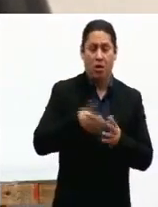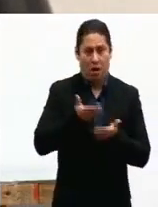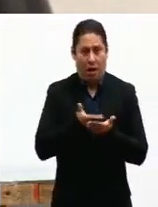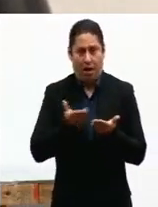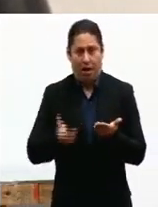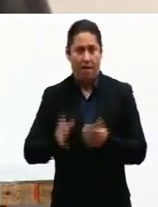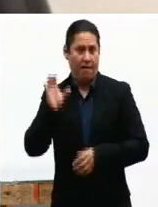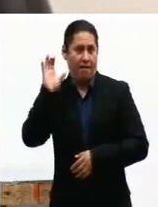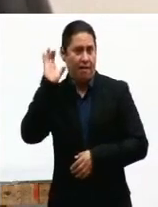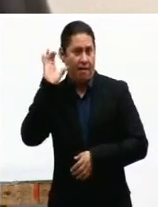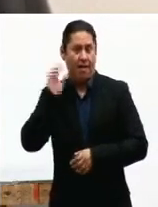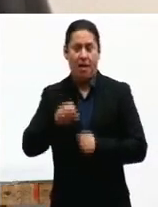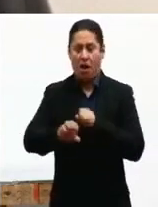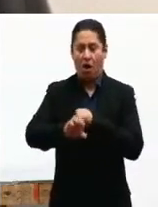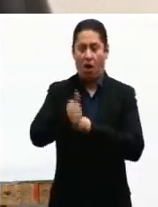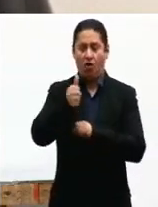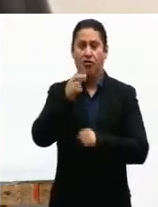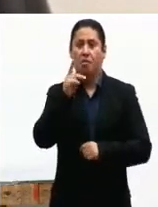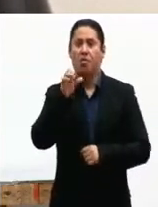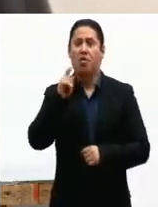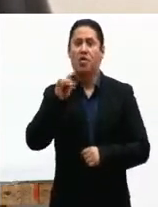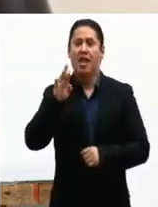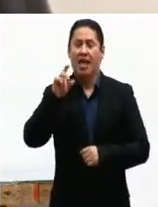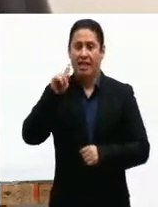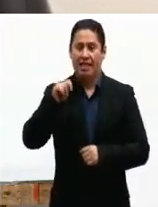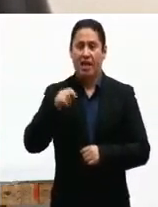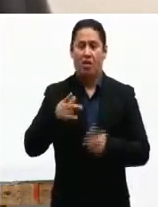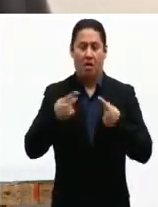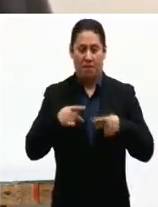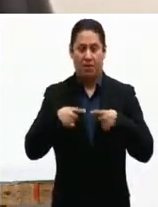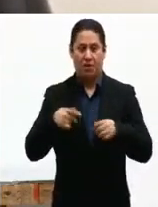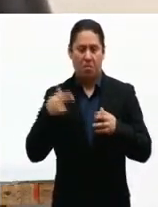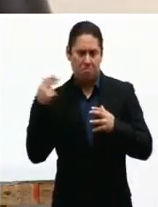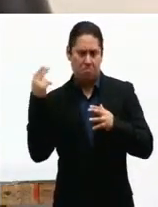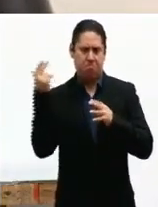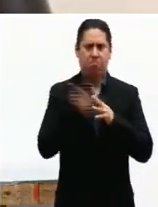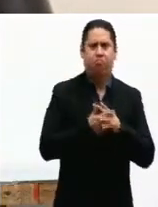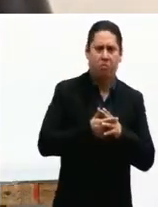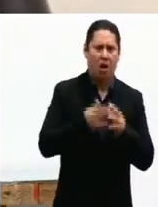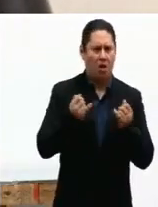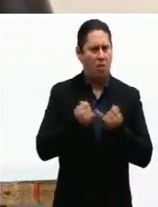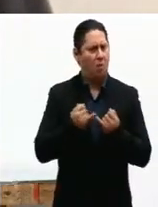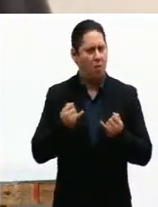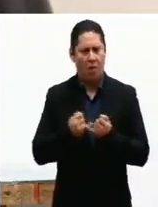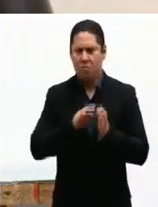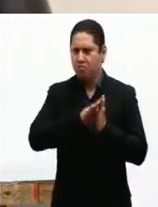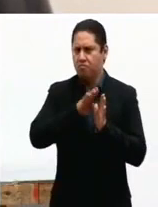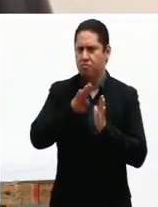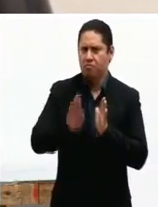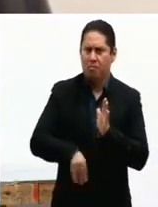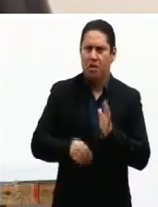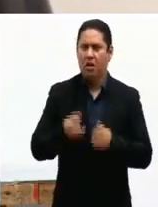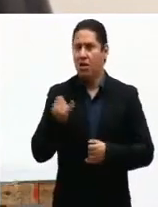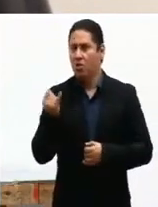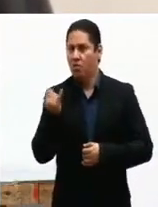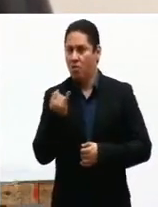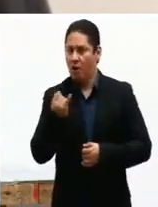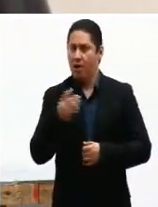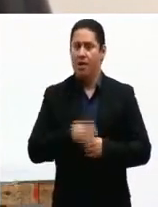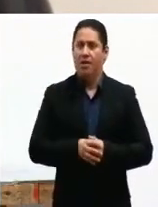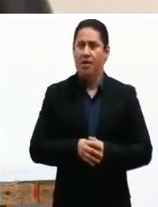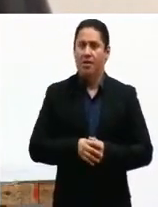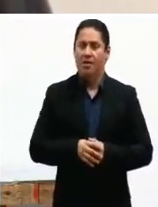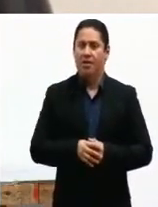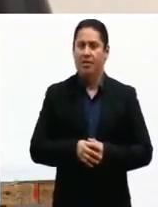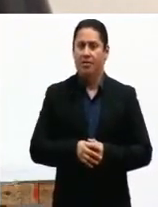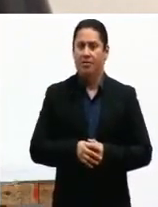escuchar aquí en la 11 Poniente, en las terrazas. Yo leía a la maestra Enriqueta Burelo que decía que el señor de Arbiense debió haber